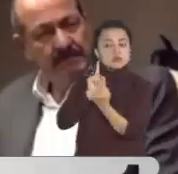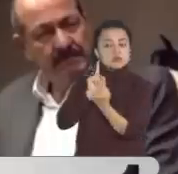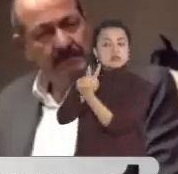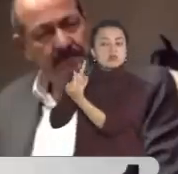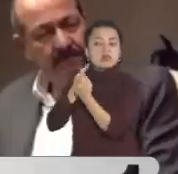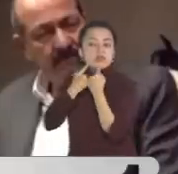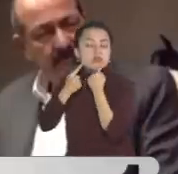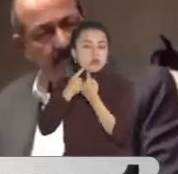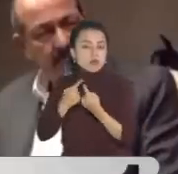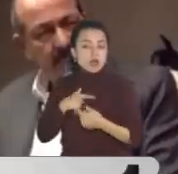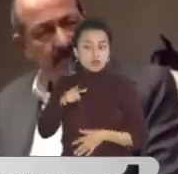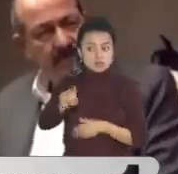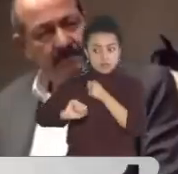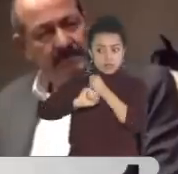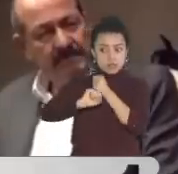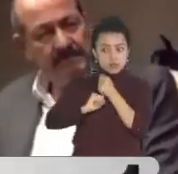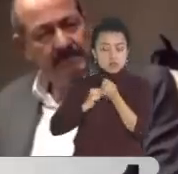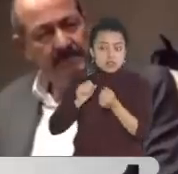De